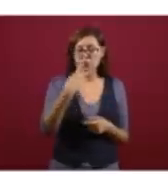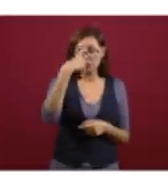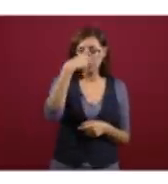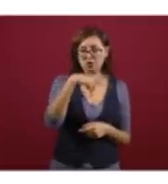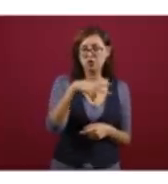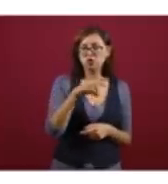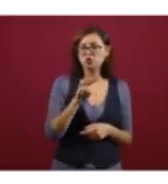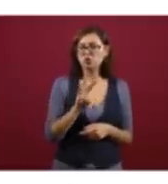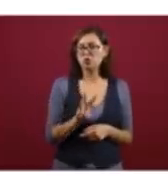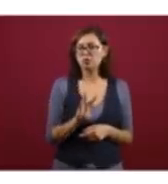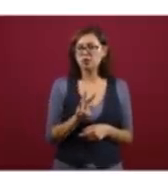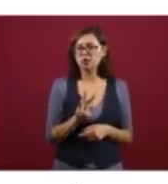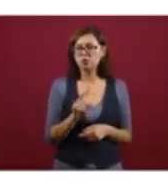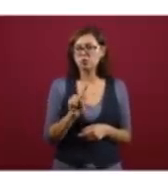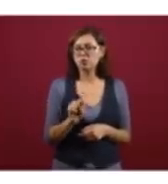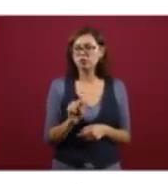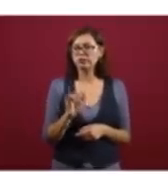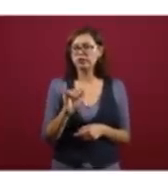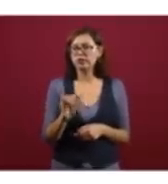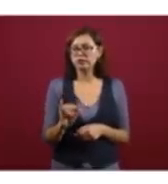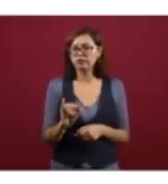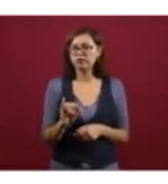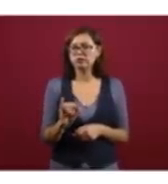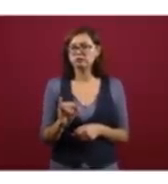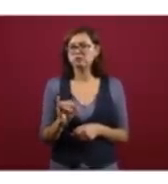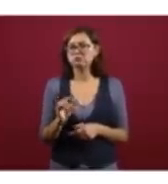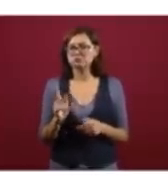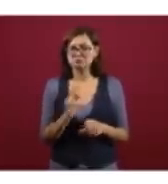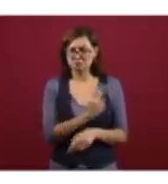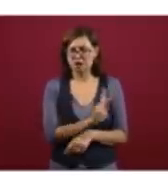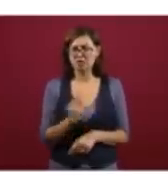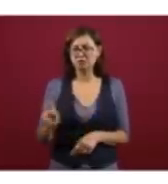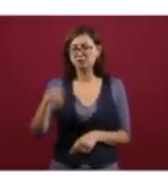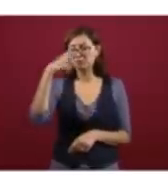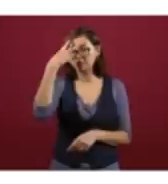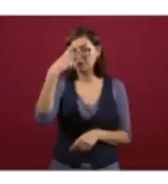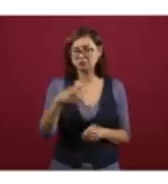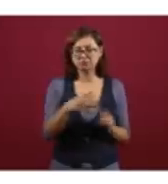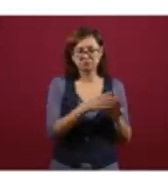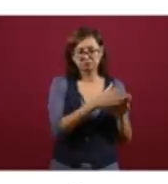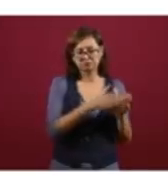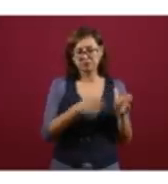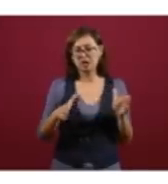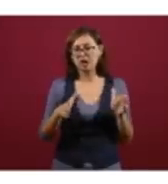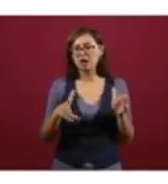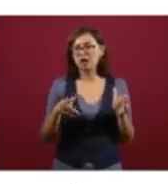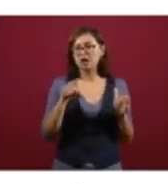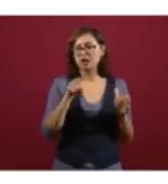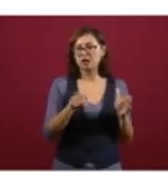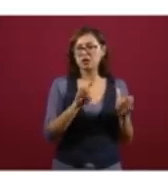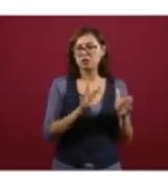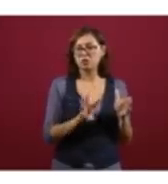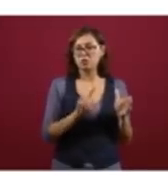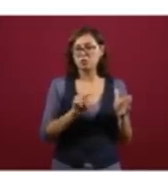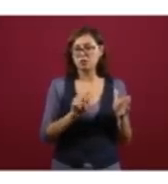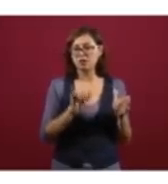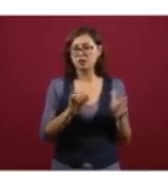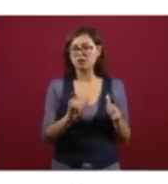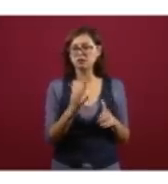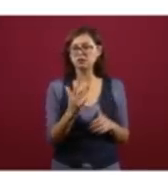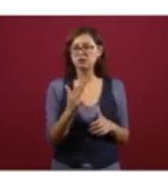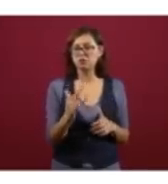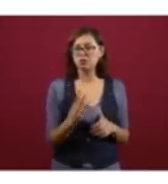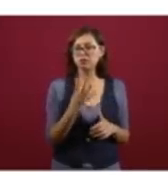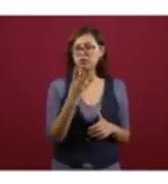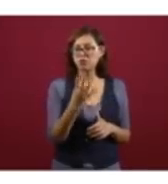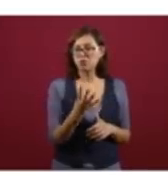West Texas Intermediate. Hasta el día 13, como puedes ver, el precio del West Texas estaba en $54.9